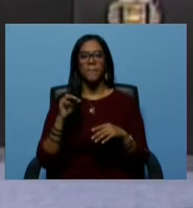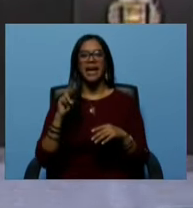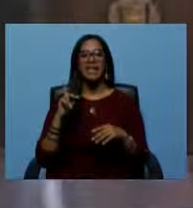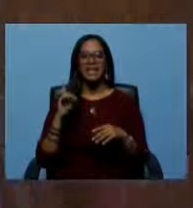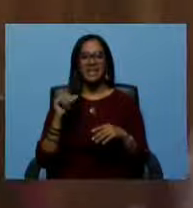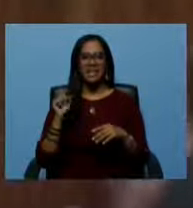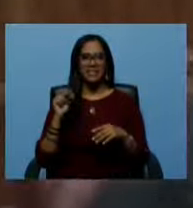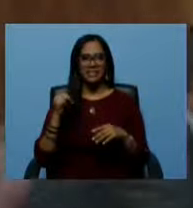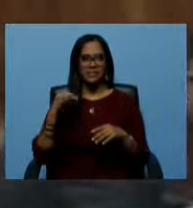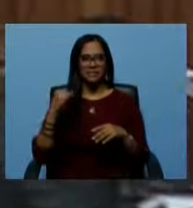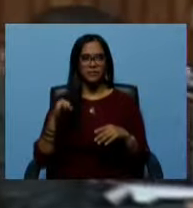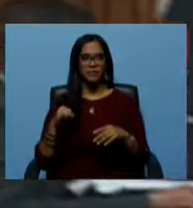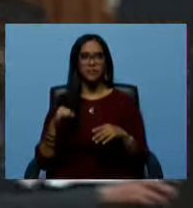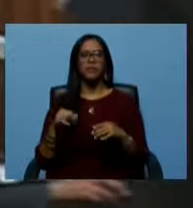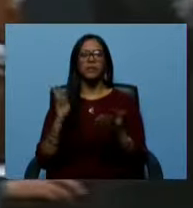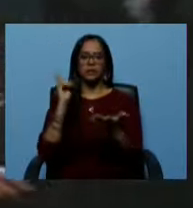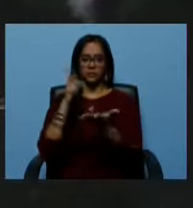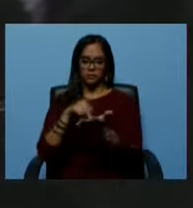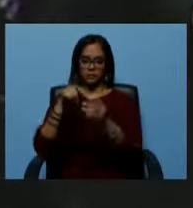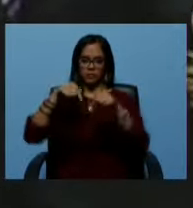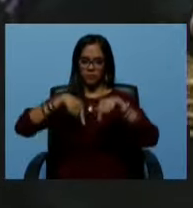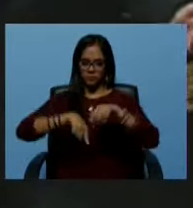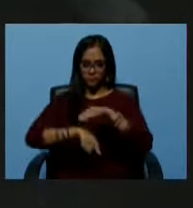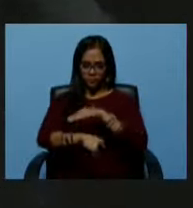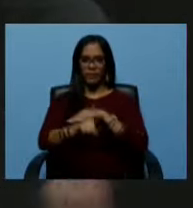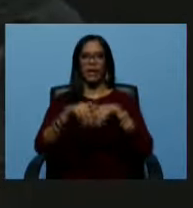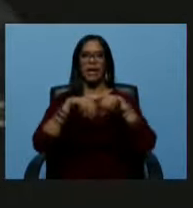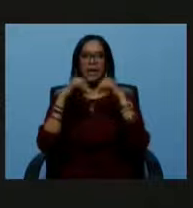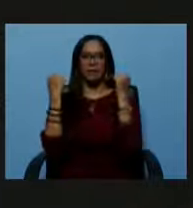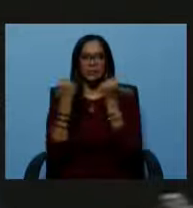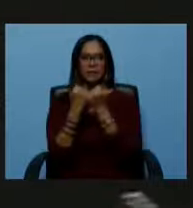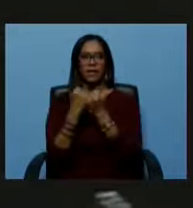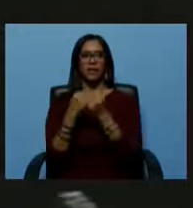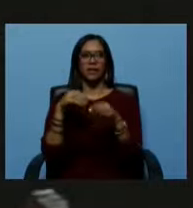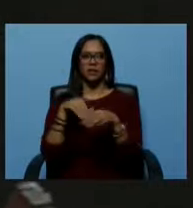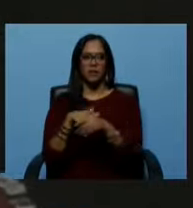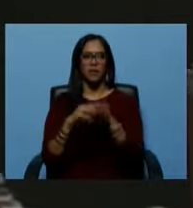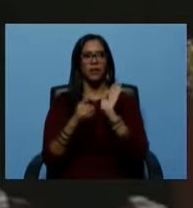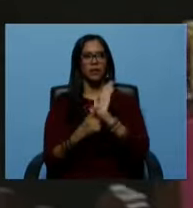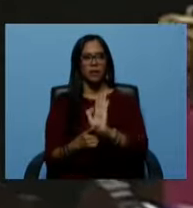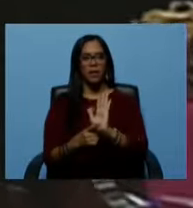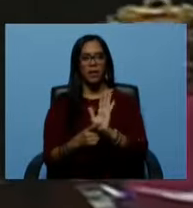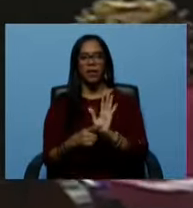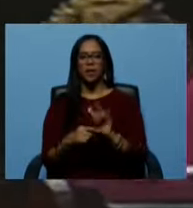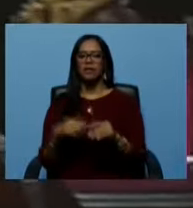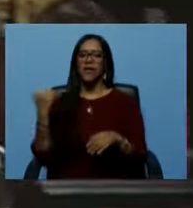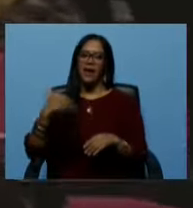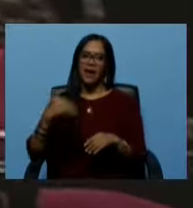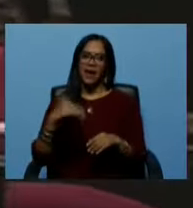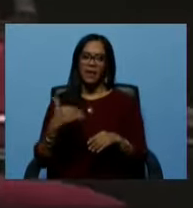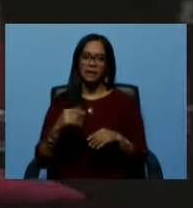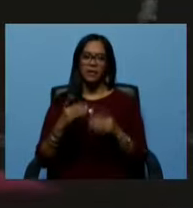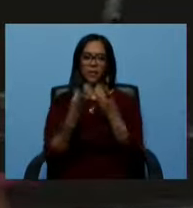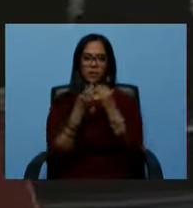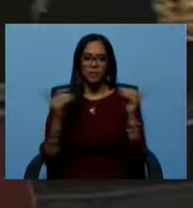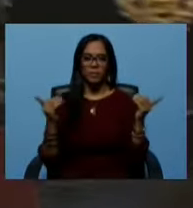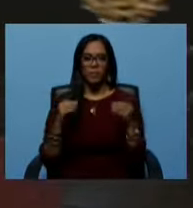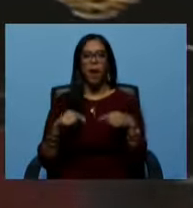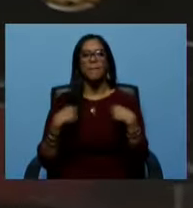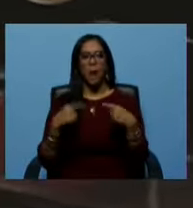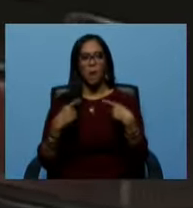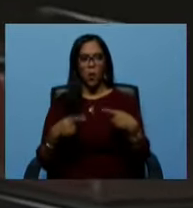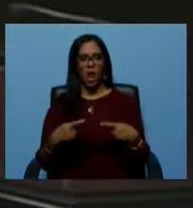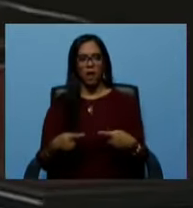sala electoral el señor José Contreras en representación de Derecha Democrática